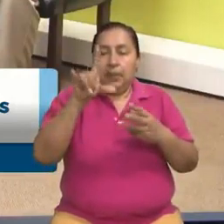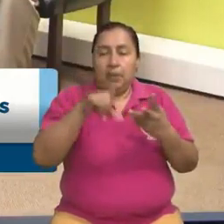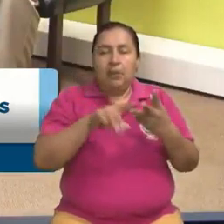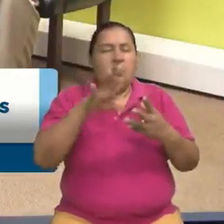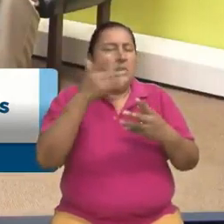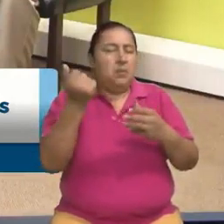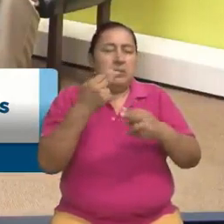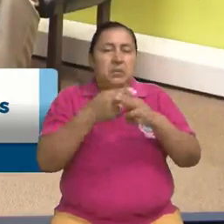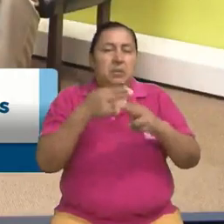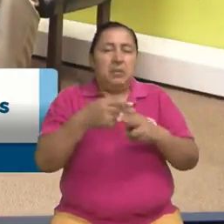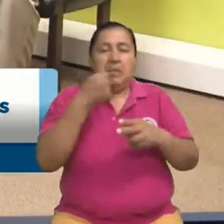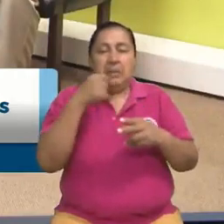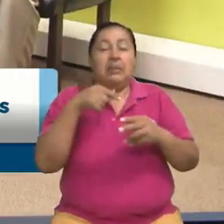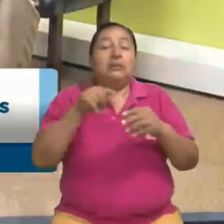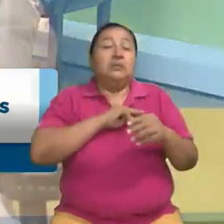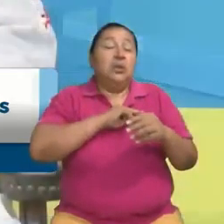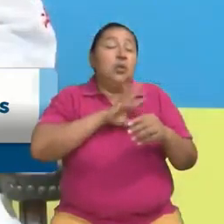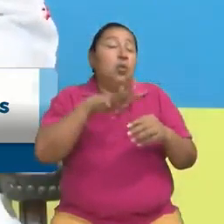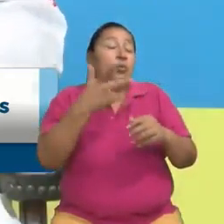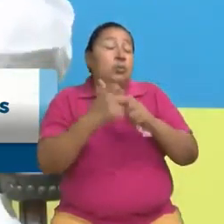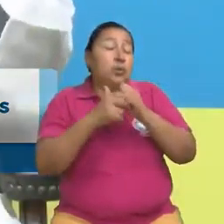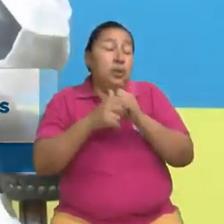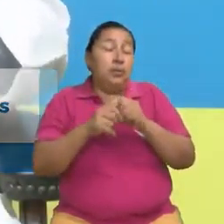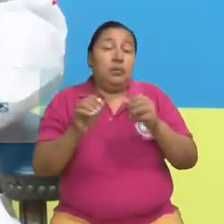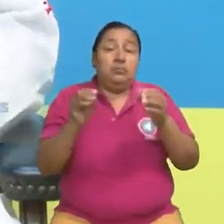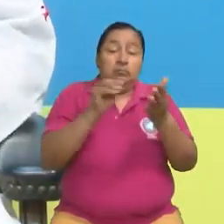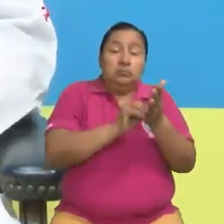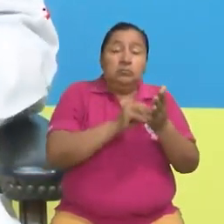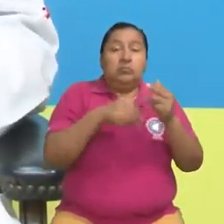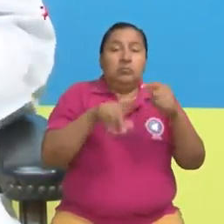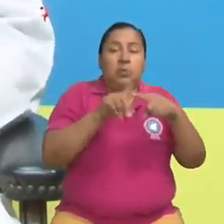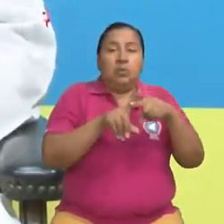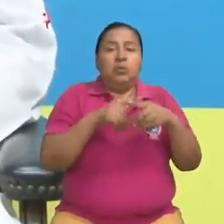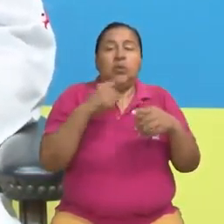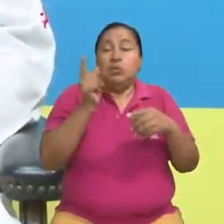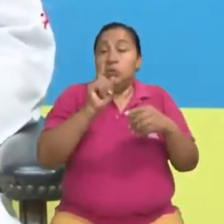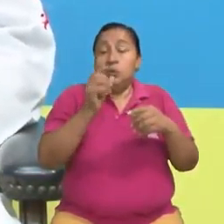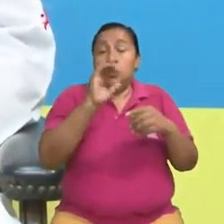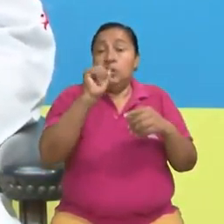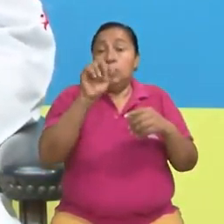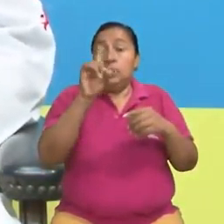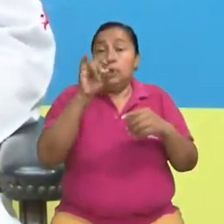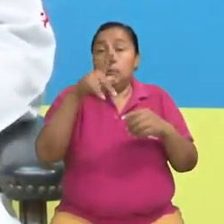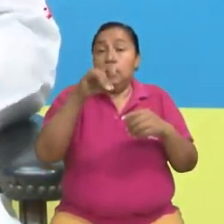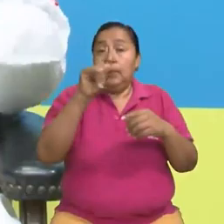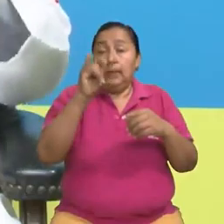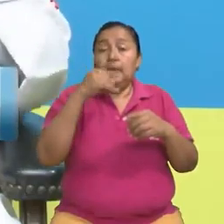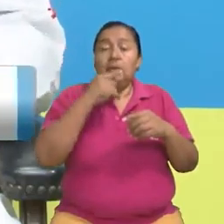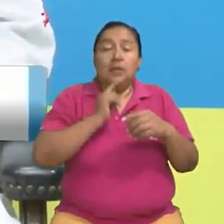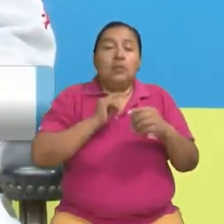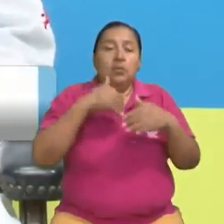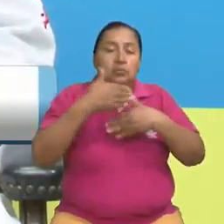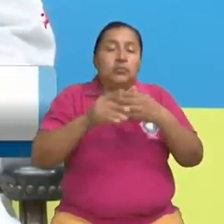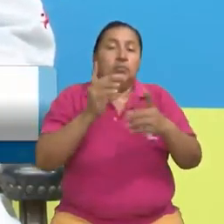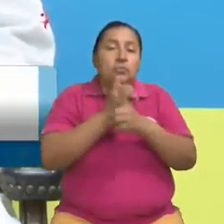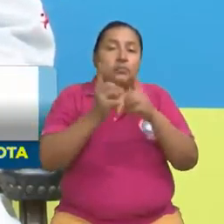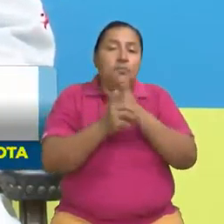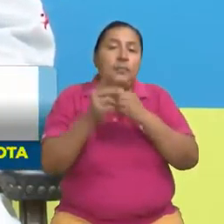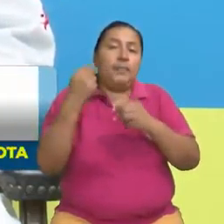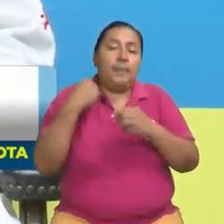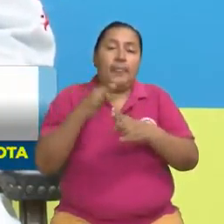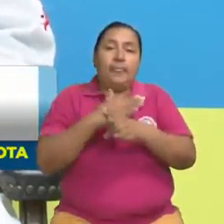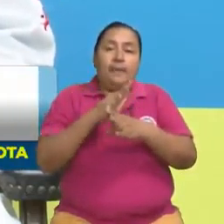cardiopatías asociadas, no solamente CIA, o un conjunto de cardiopatías que a veces se nos presenta, pues también tenemos que usar este otro